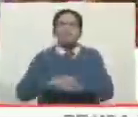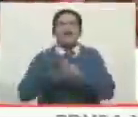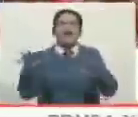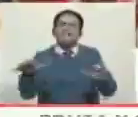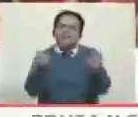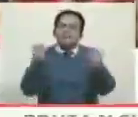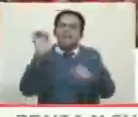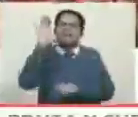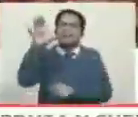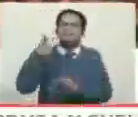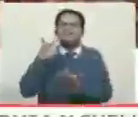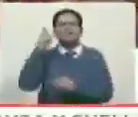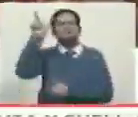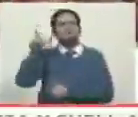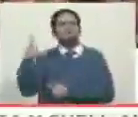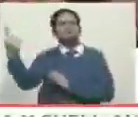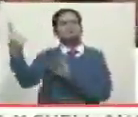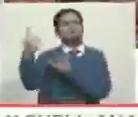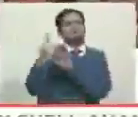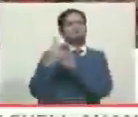patria de quien sea